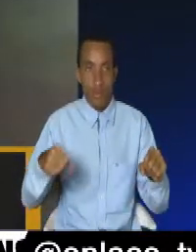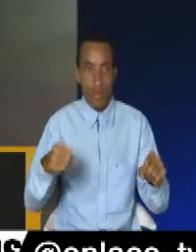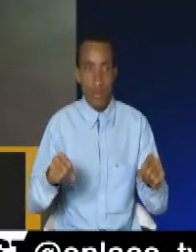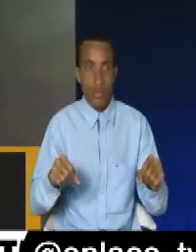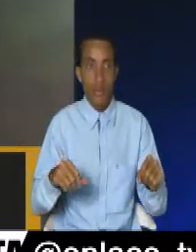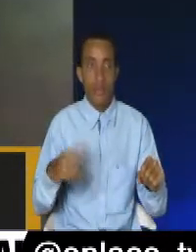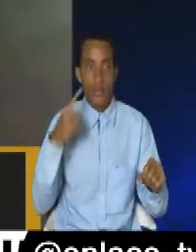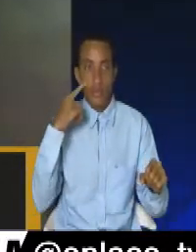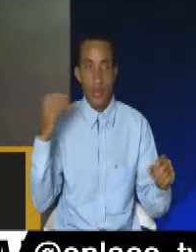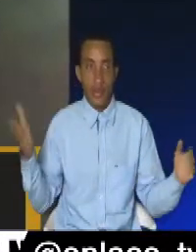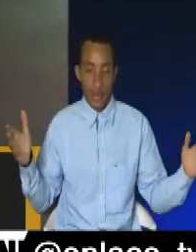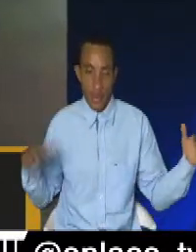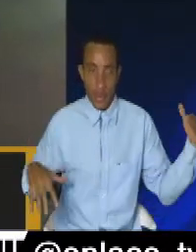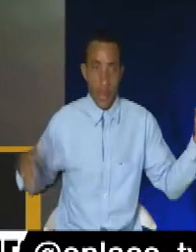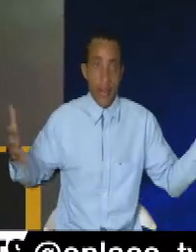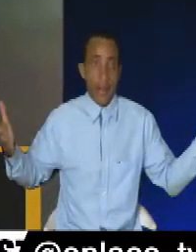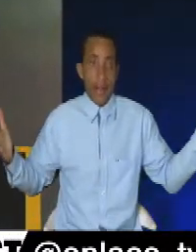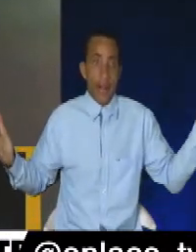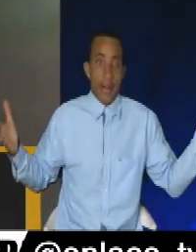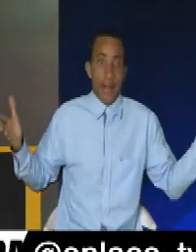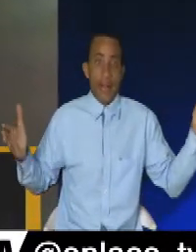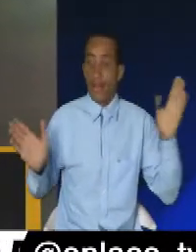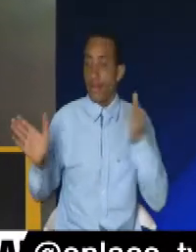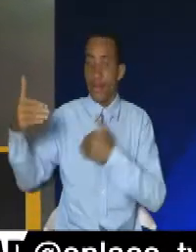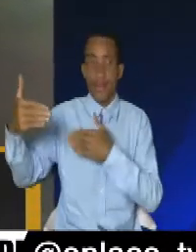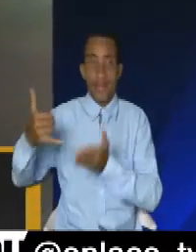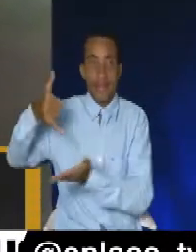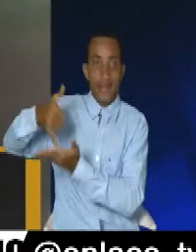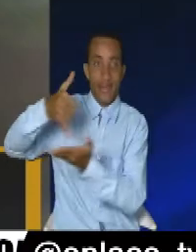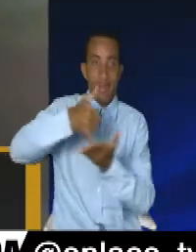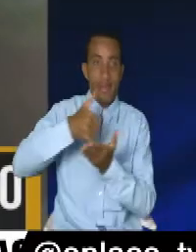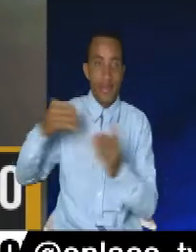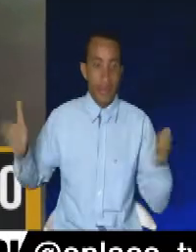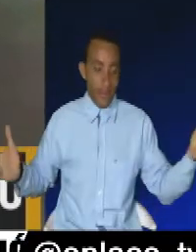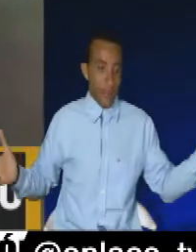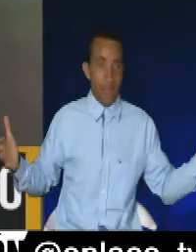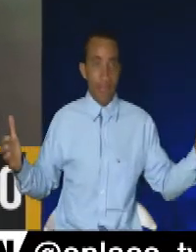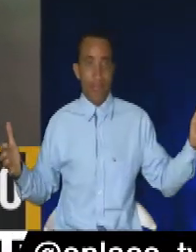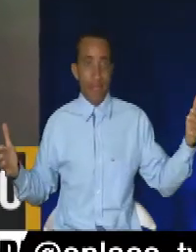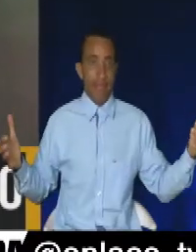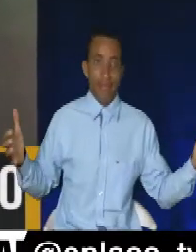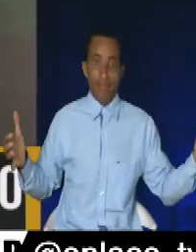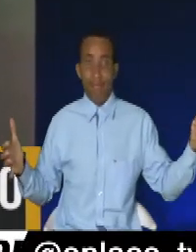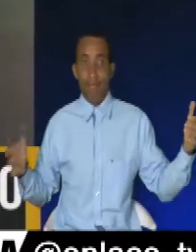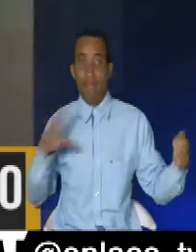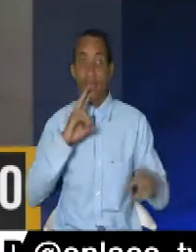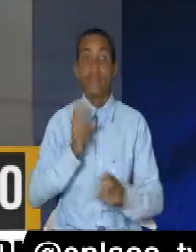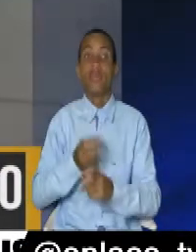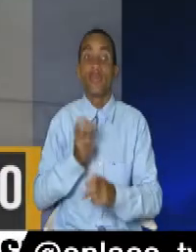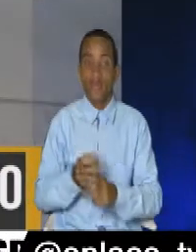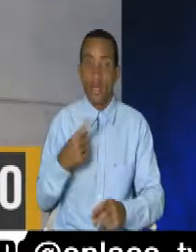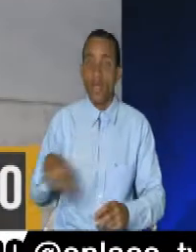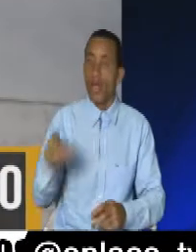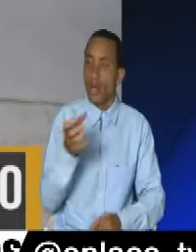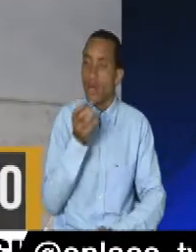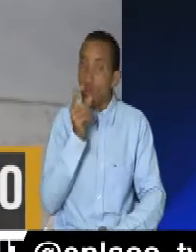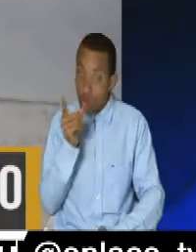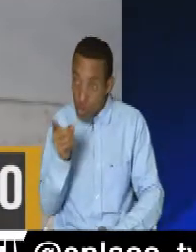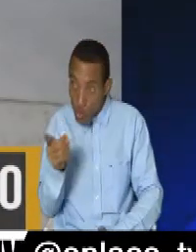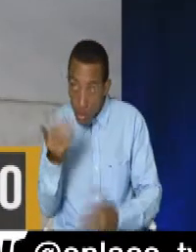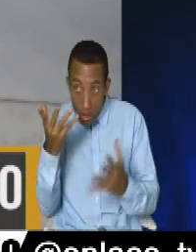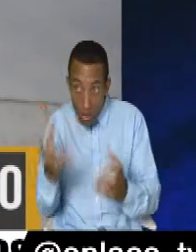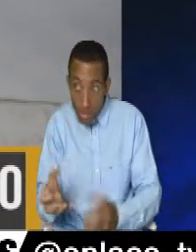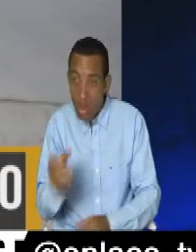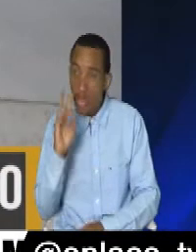este pasajero cargando 2 cajas de gaseosa en sus piernas. No hay derecho, señores. Si usted tiene alguna queja o reclame, envíe